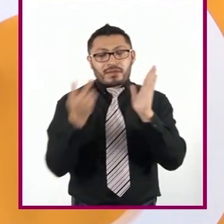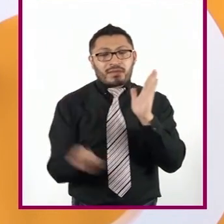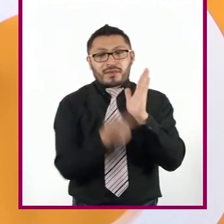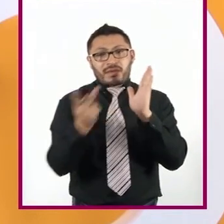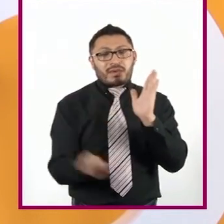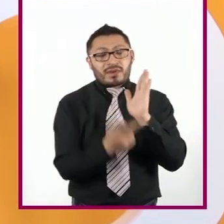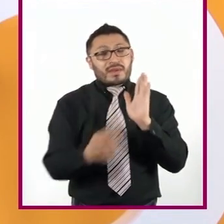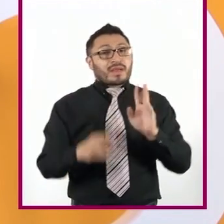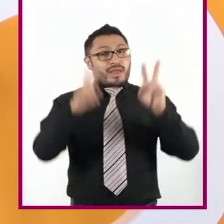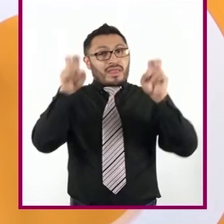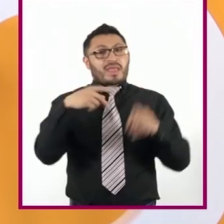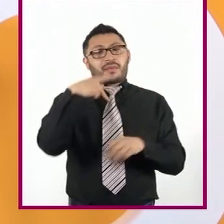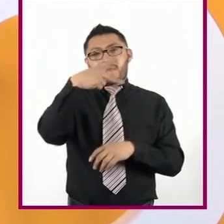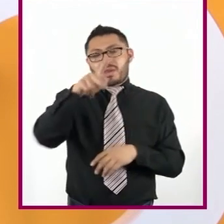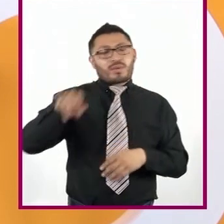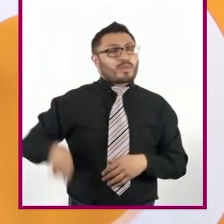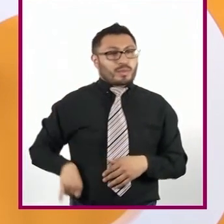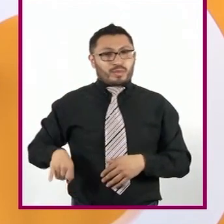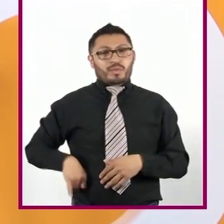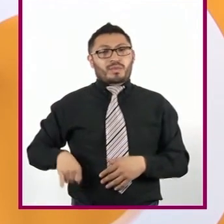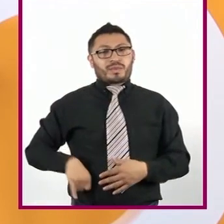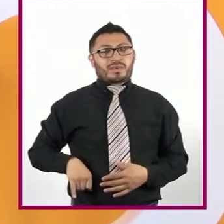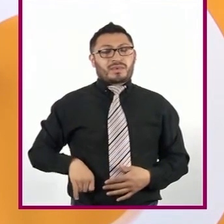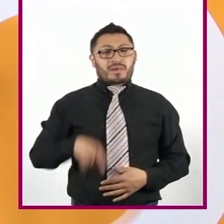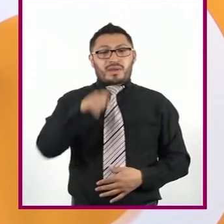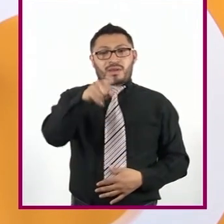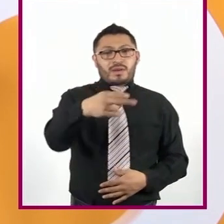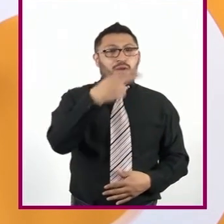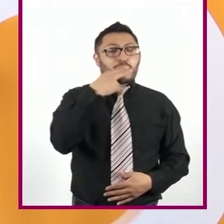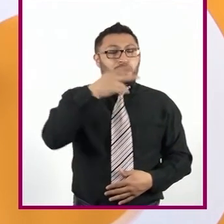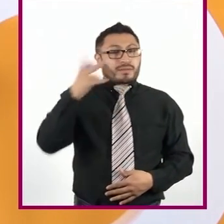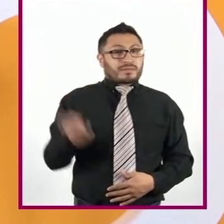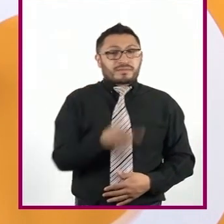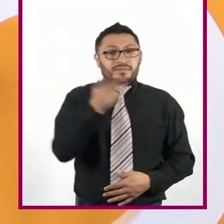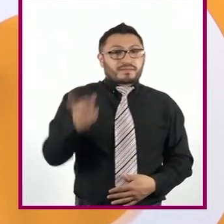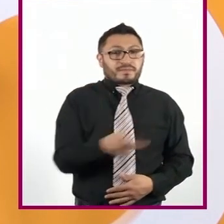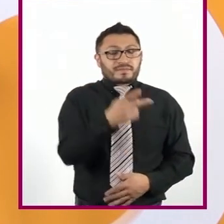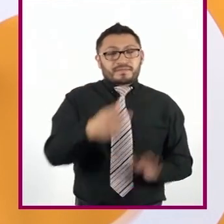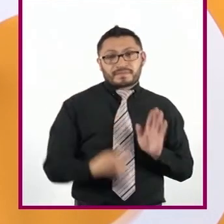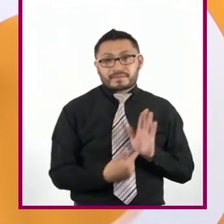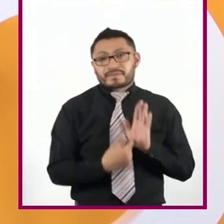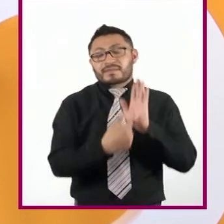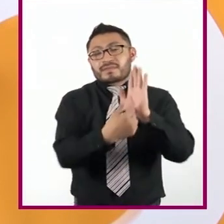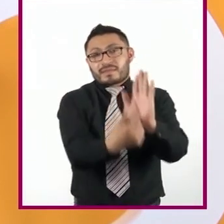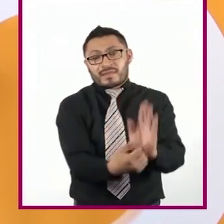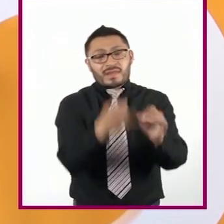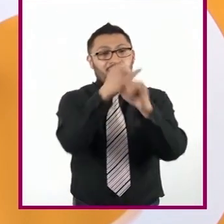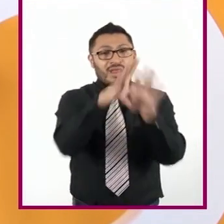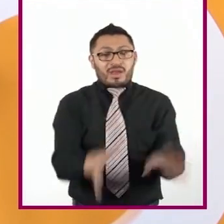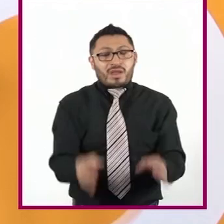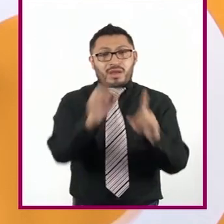algún tema de su interés. Apliquen su encuesta y presenten